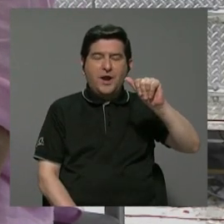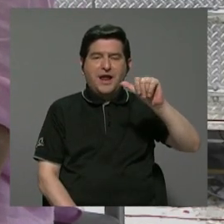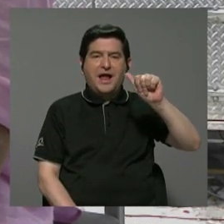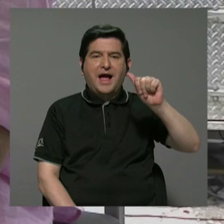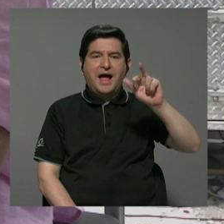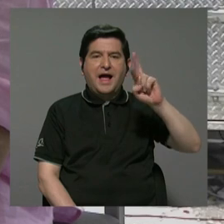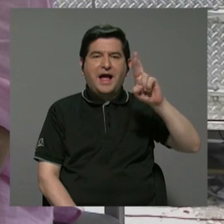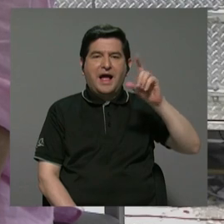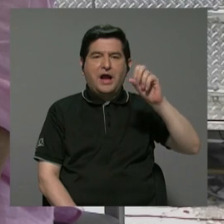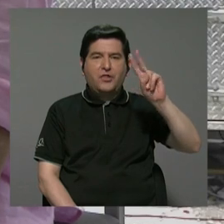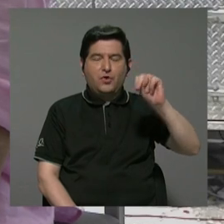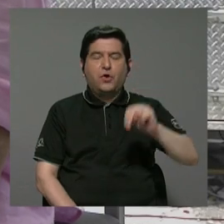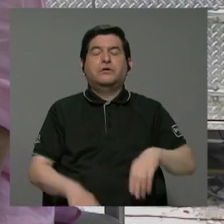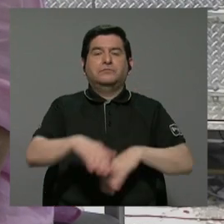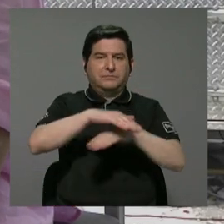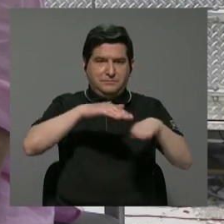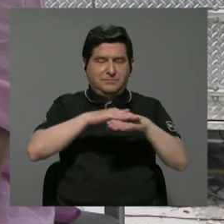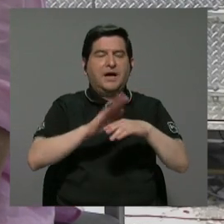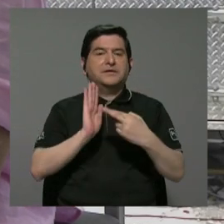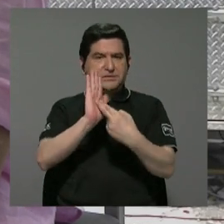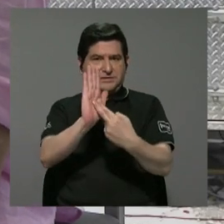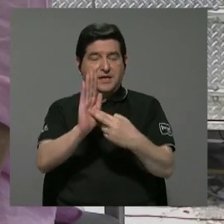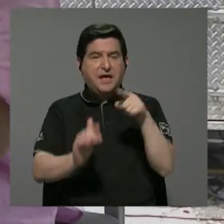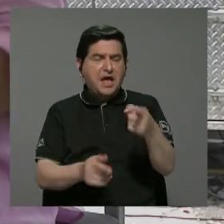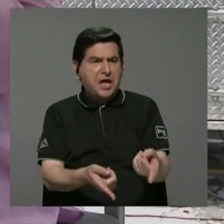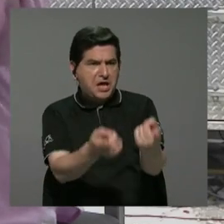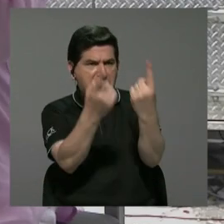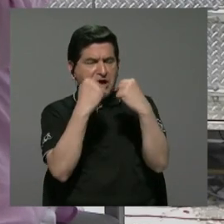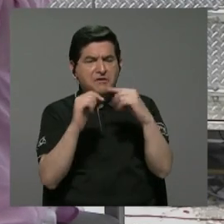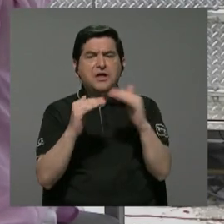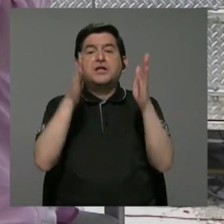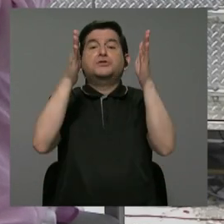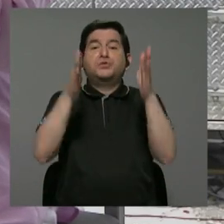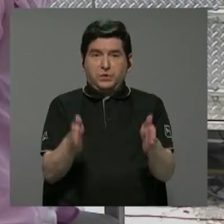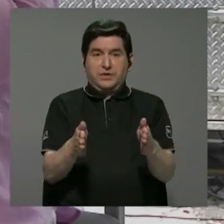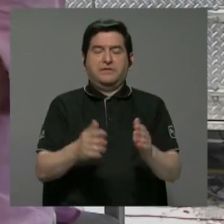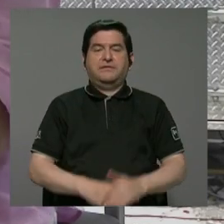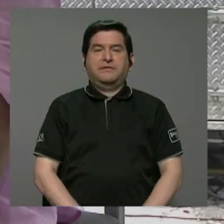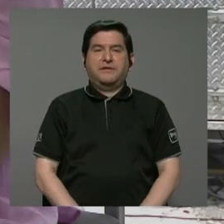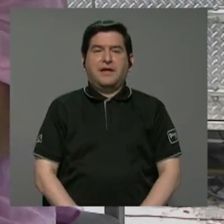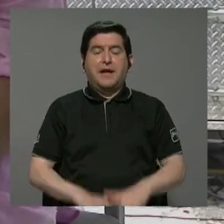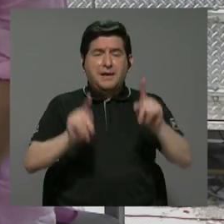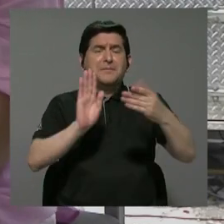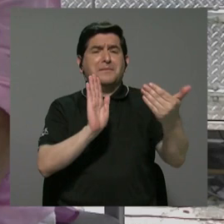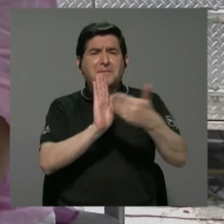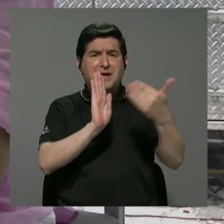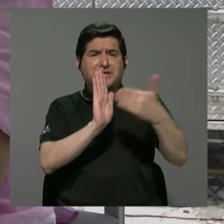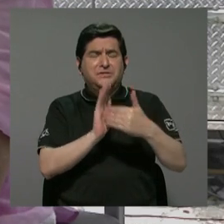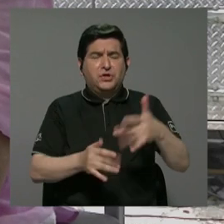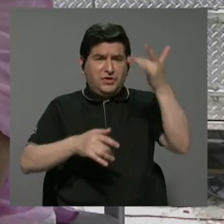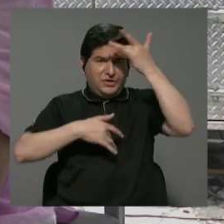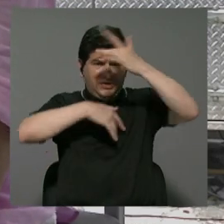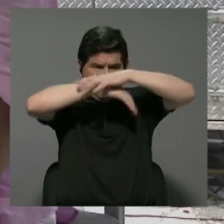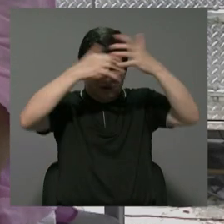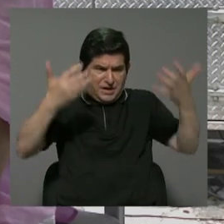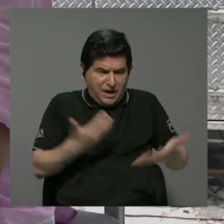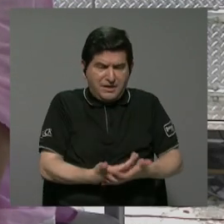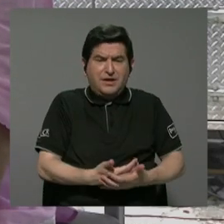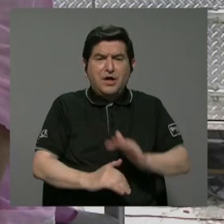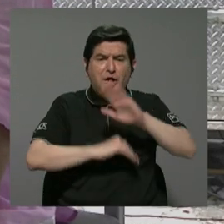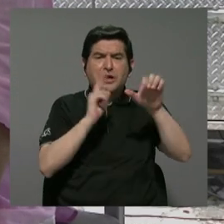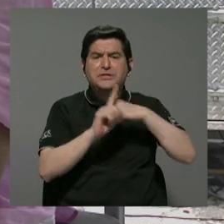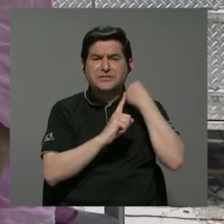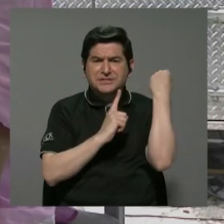un referente. Pero hoy ella ha querido venir como ciudadana, como afectada por la pandemia, por toda